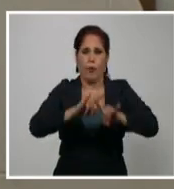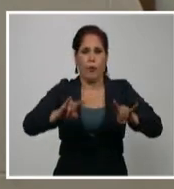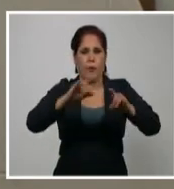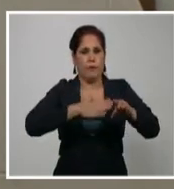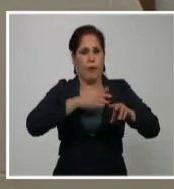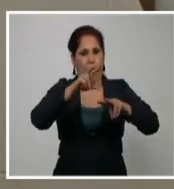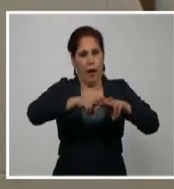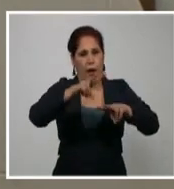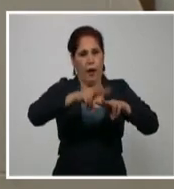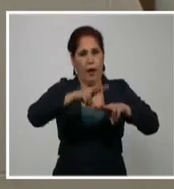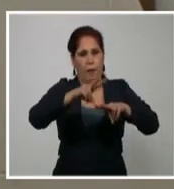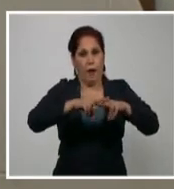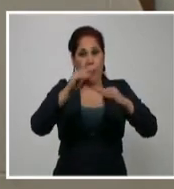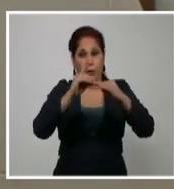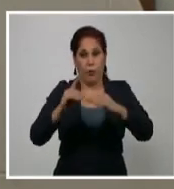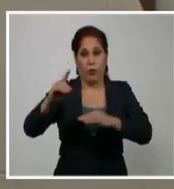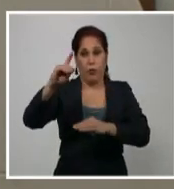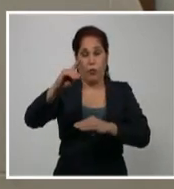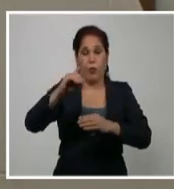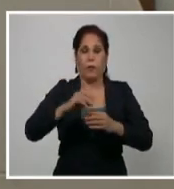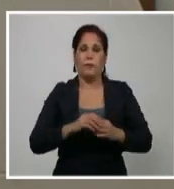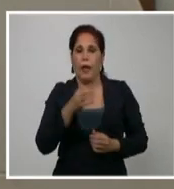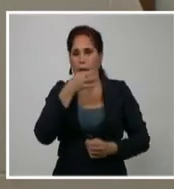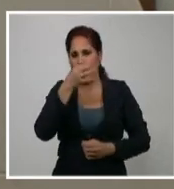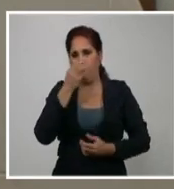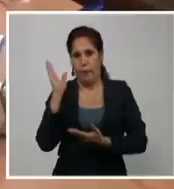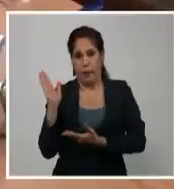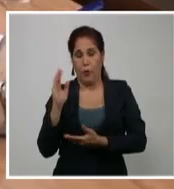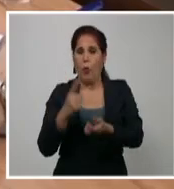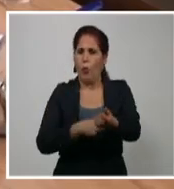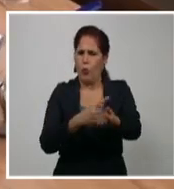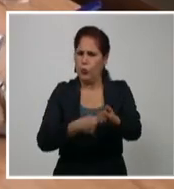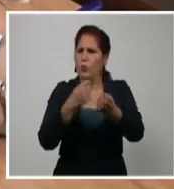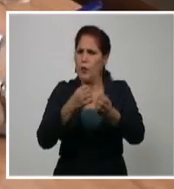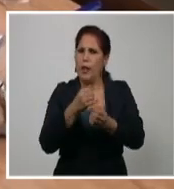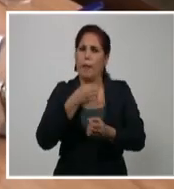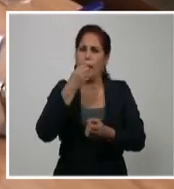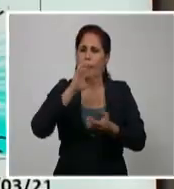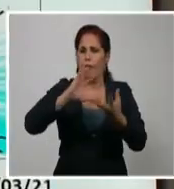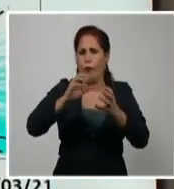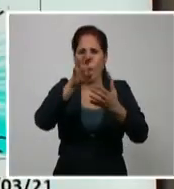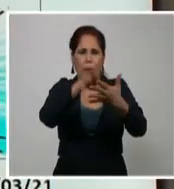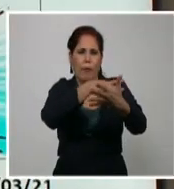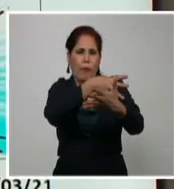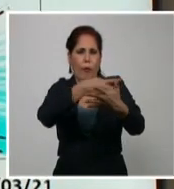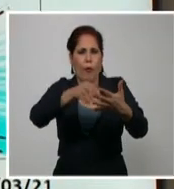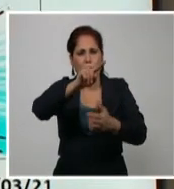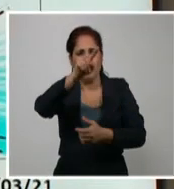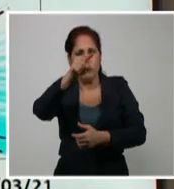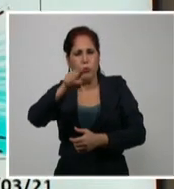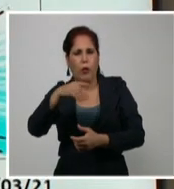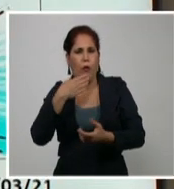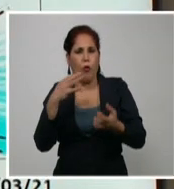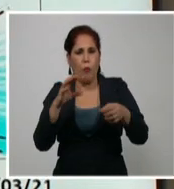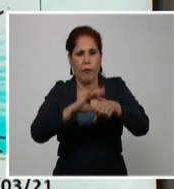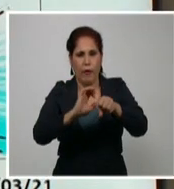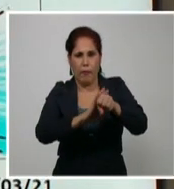Habana, doctor en ciencias Raúl Guinobart, en su habitual actualización de los modelos de pronóstico sobre la evolución de la